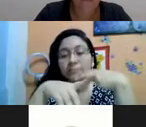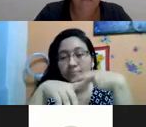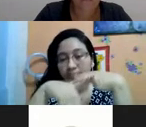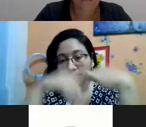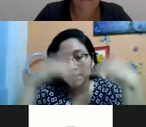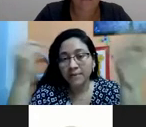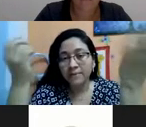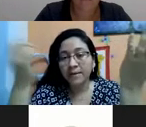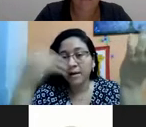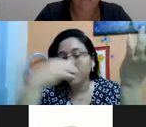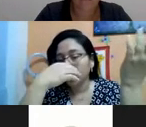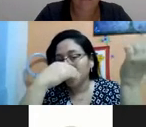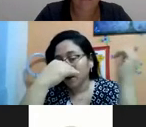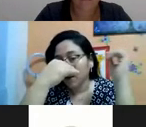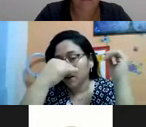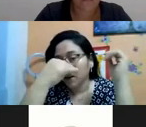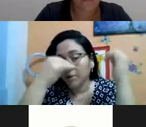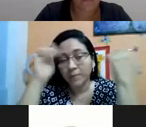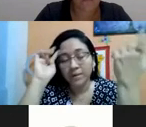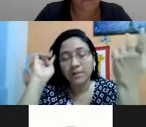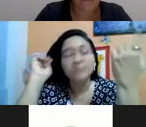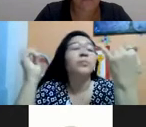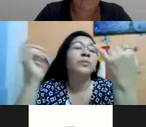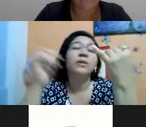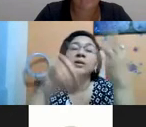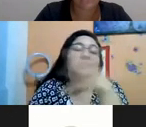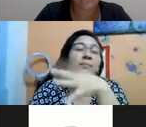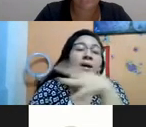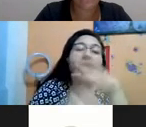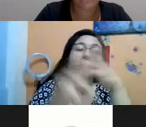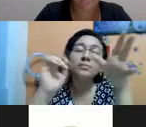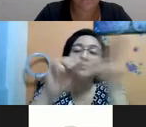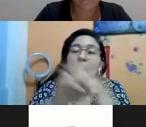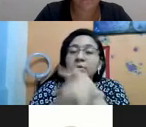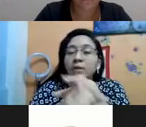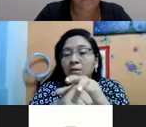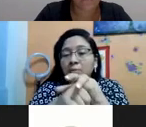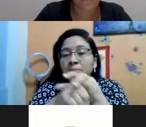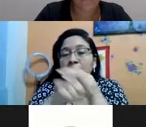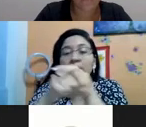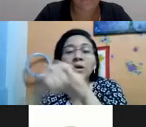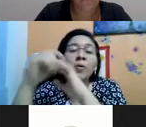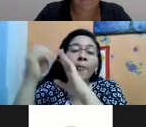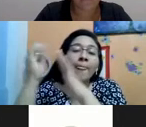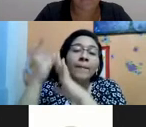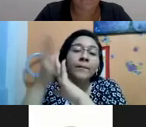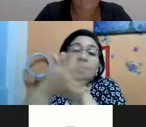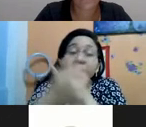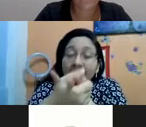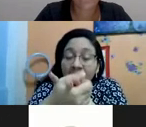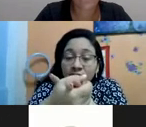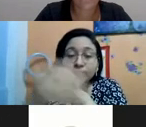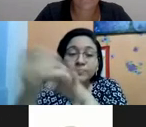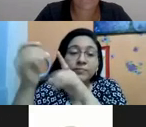bienvenida. Ya les había explicado que puede acompañarse o puede ir una imagen, puede ir un video, puede